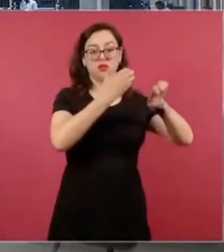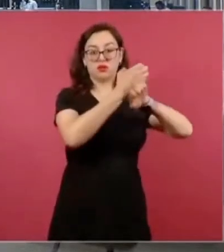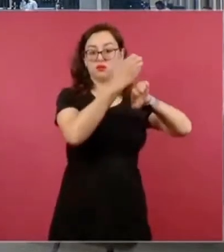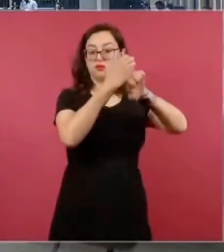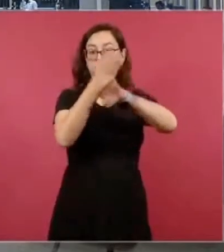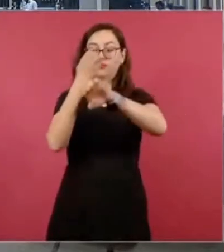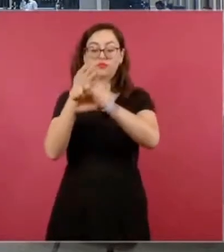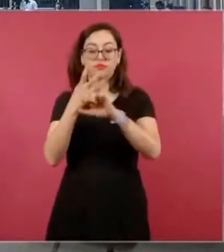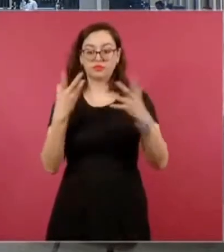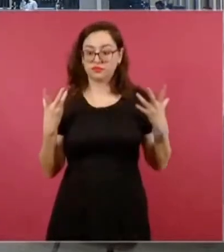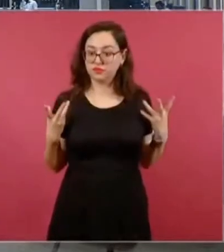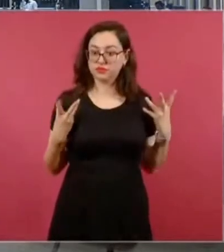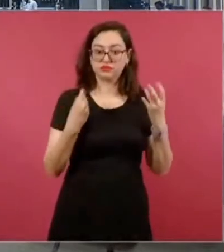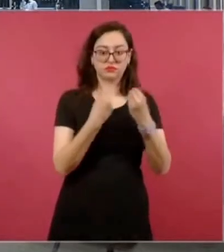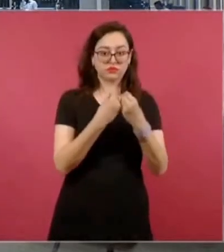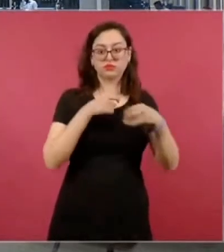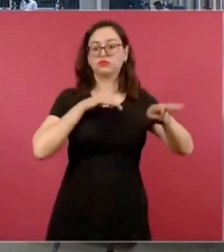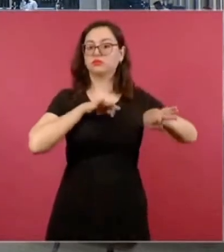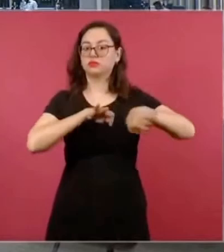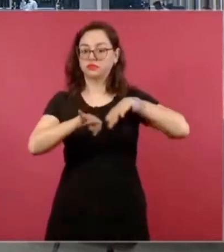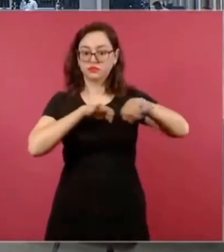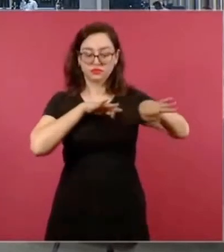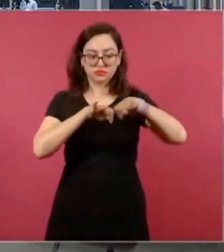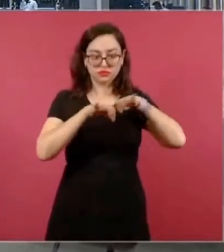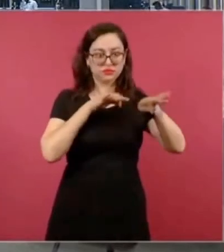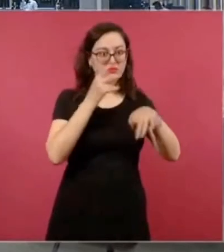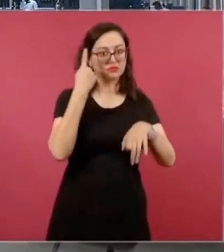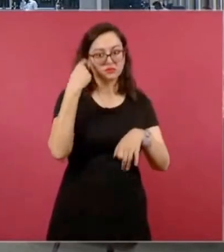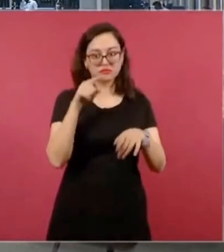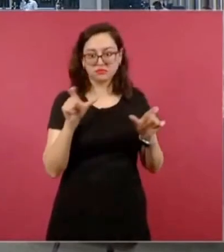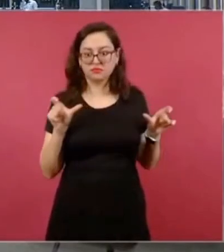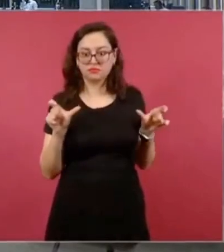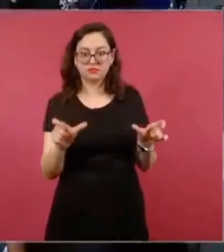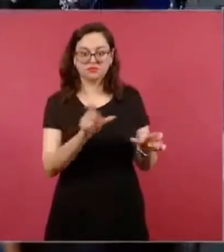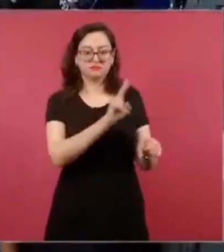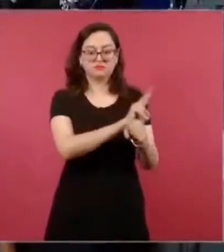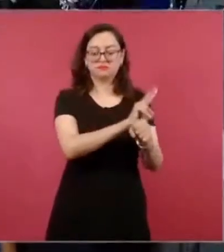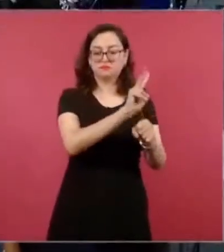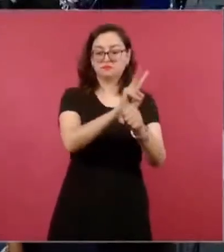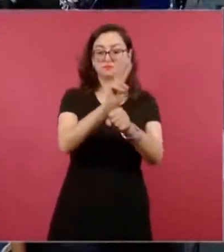la secretaria de Seguridad Pública,